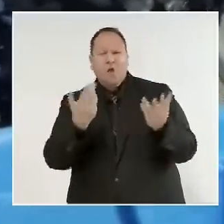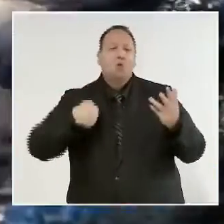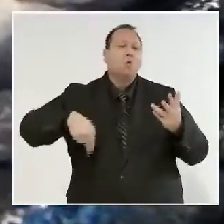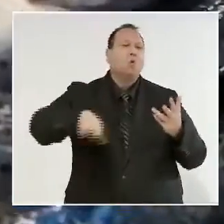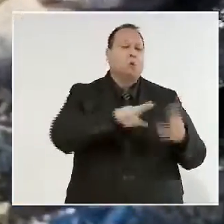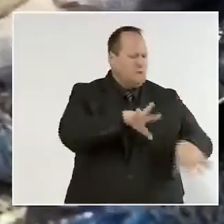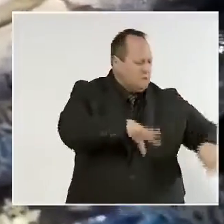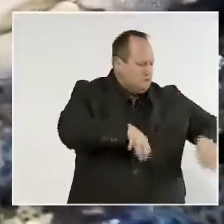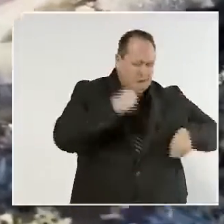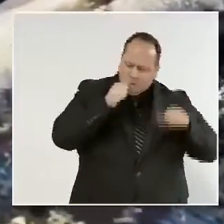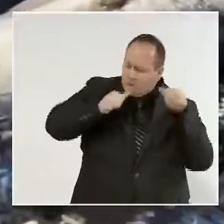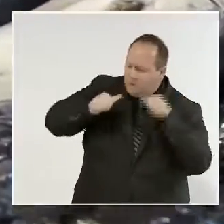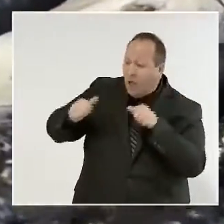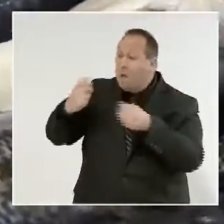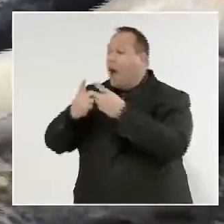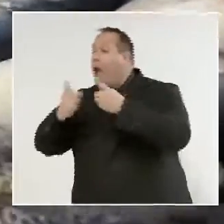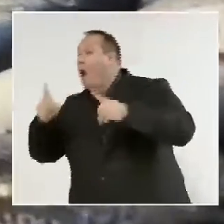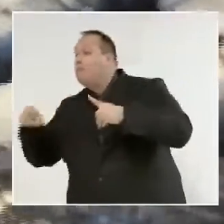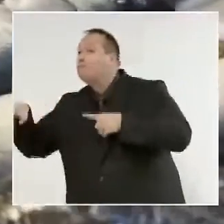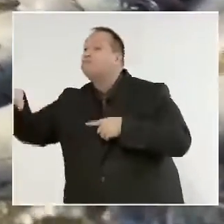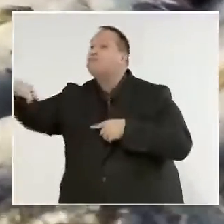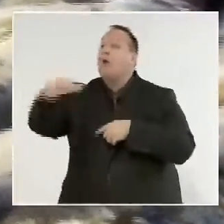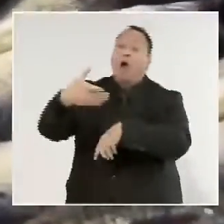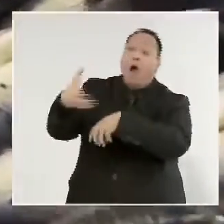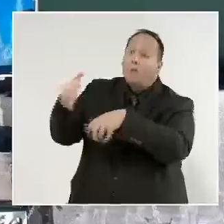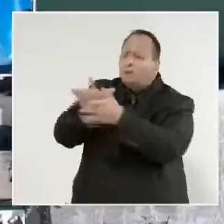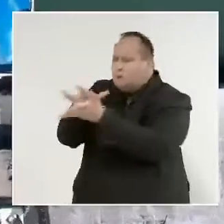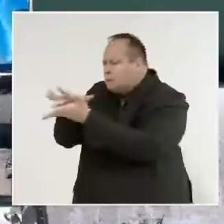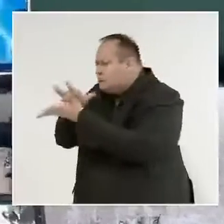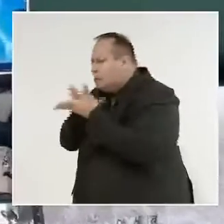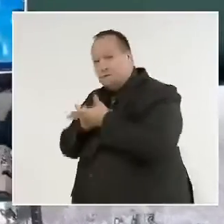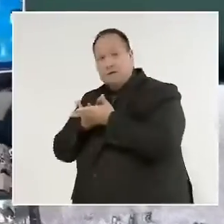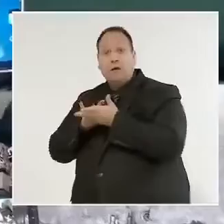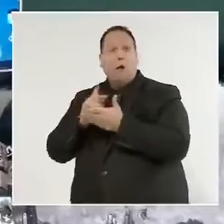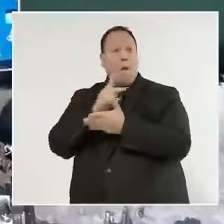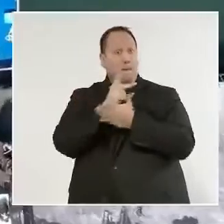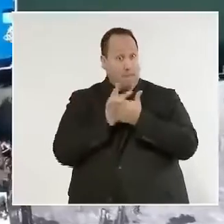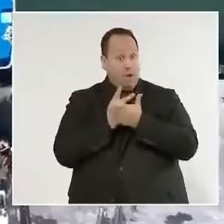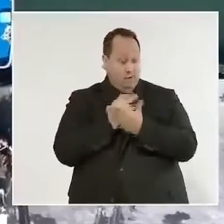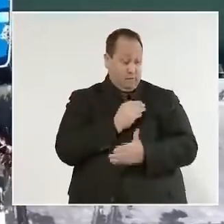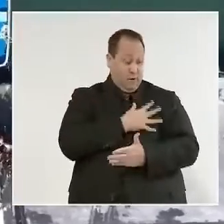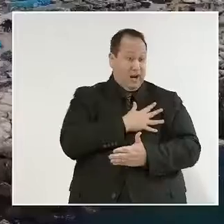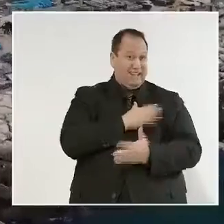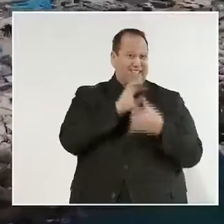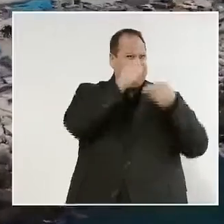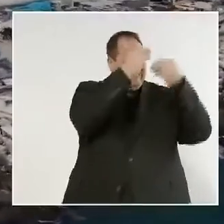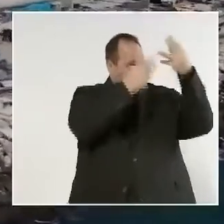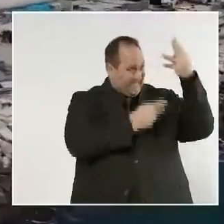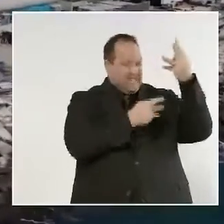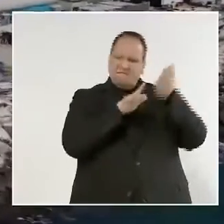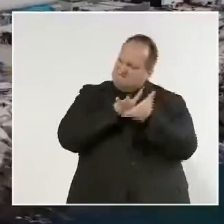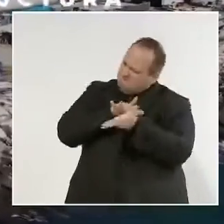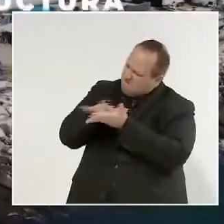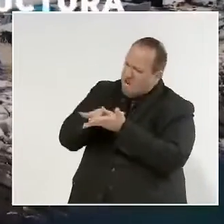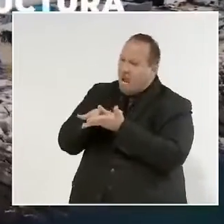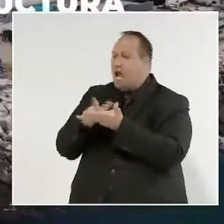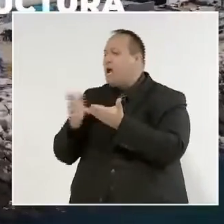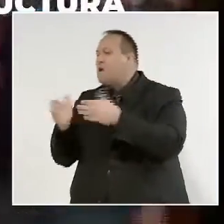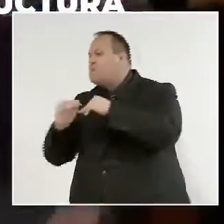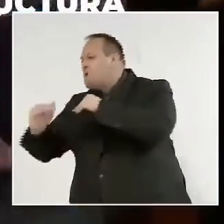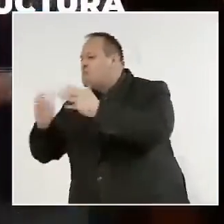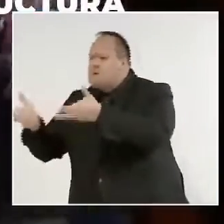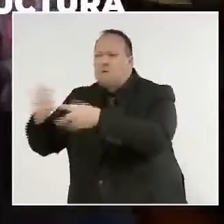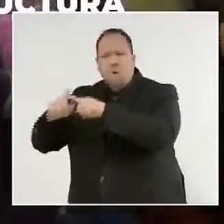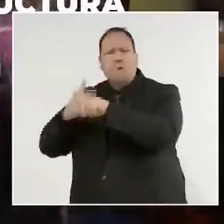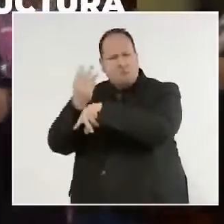Y para seguir impulsando sus bondades, enfocamos nuestros esfuerzos en el desarrollo de los sectores productivos, los